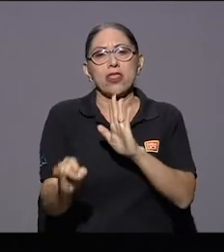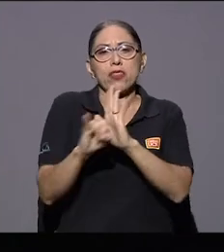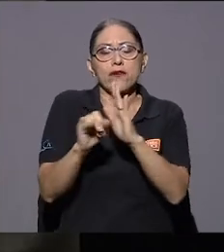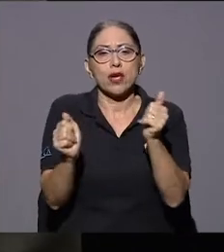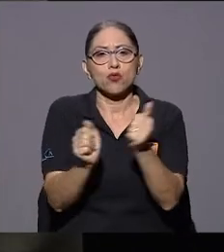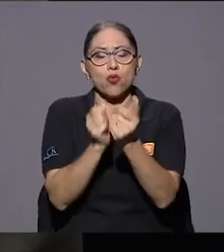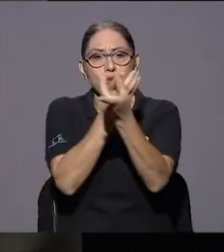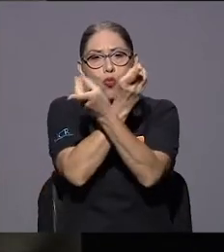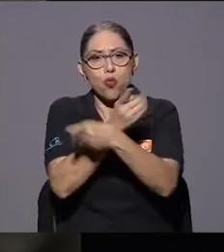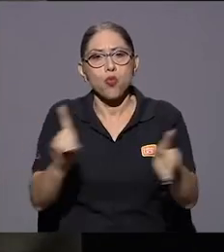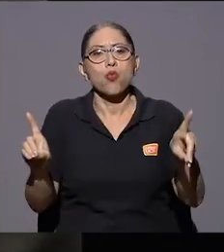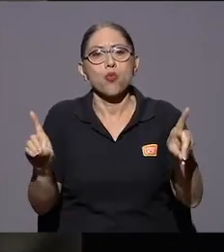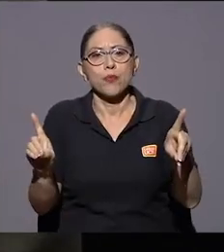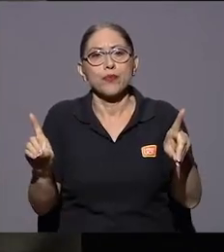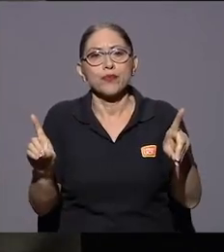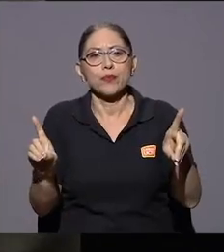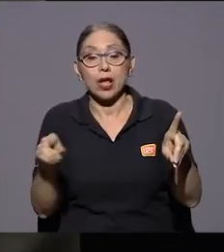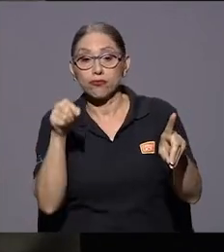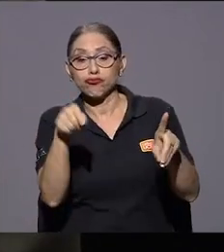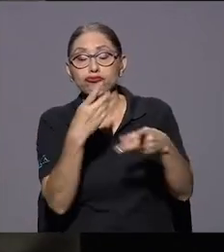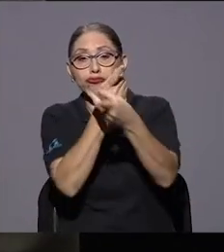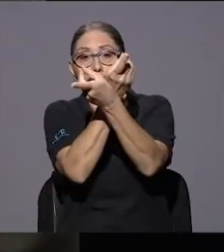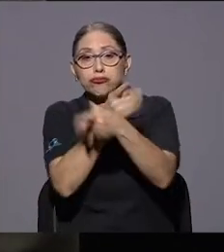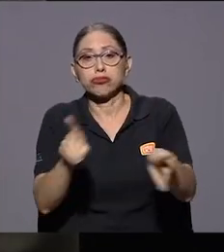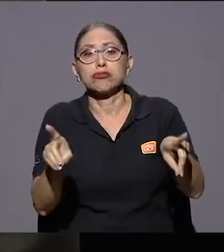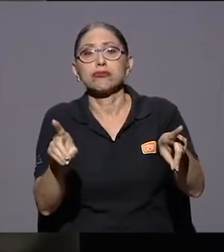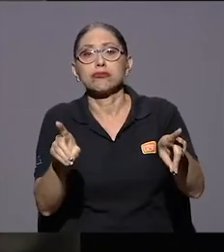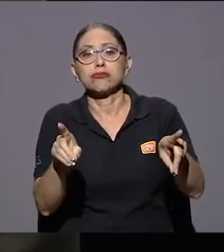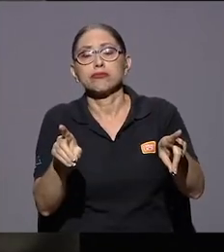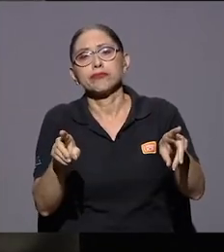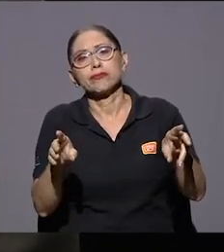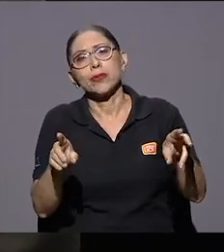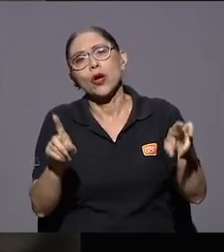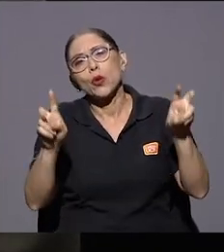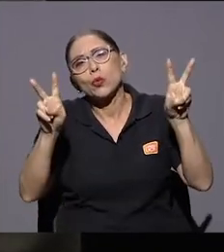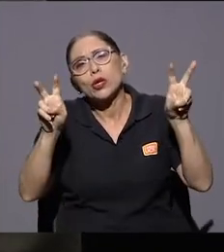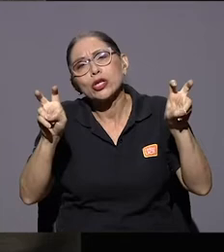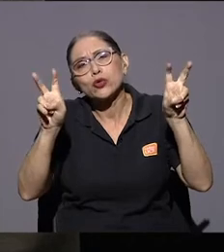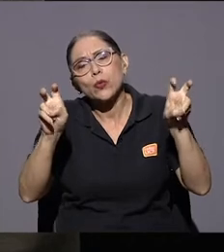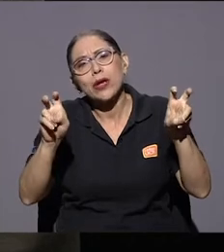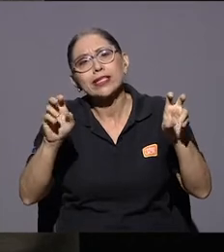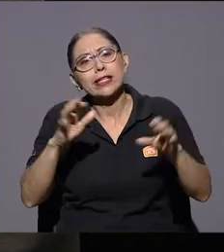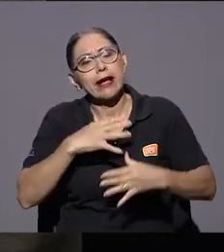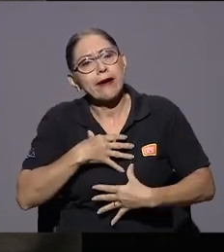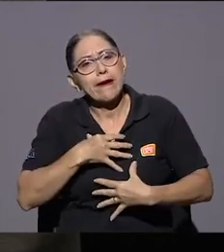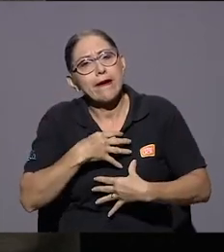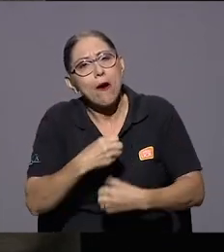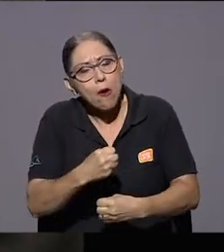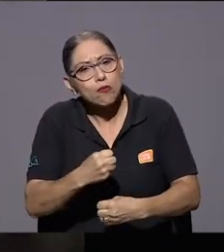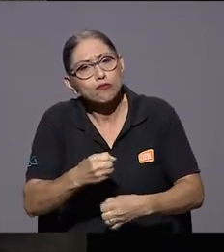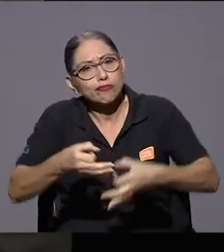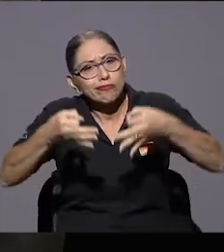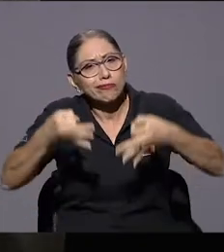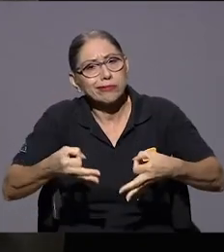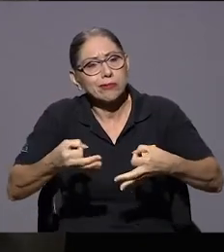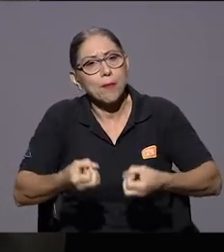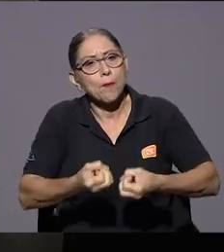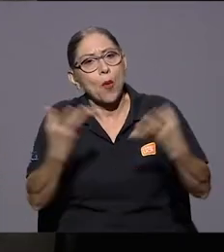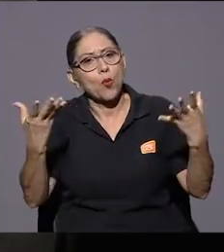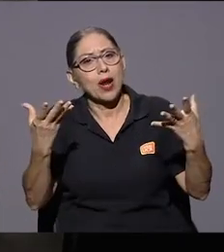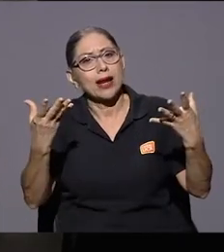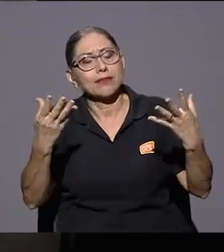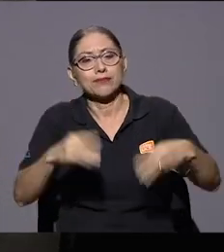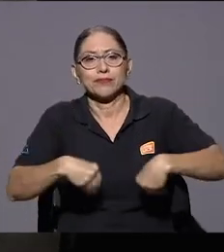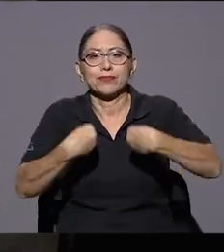lugar donde una supuesta legitimidad popular entrega